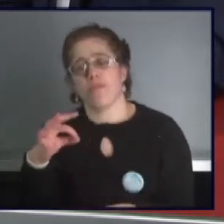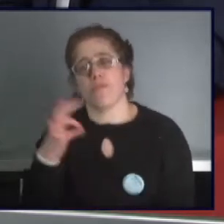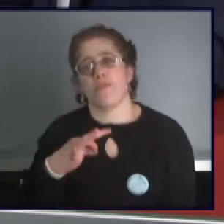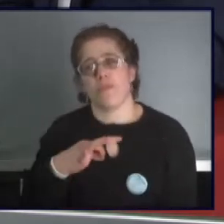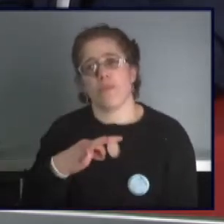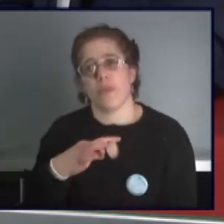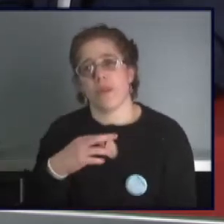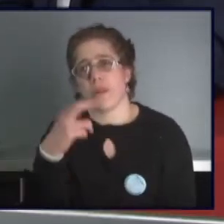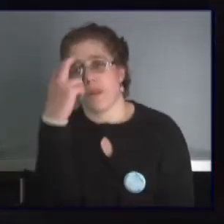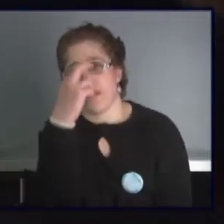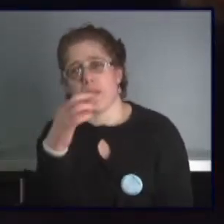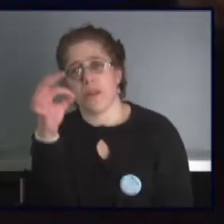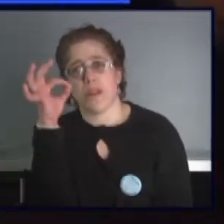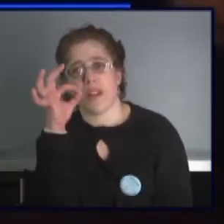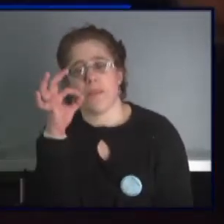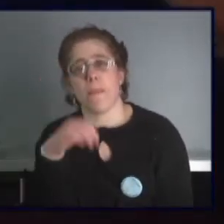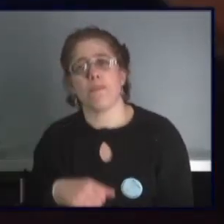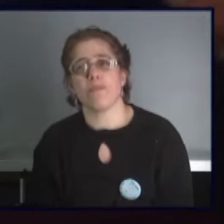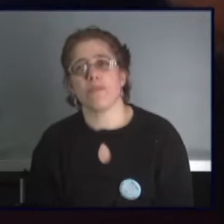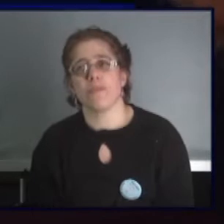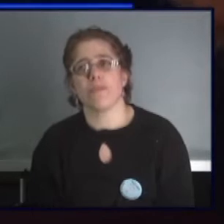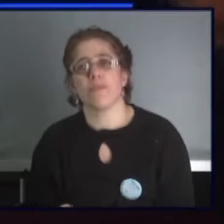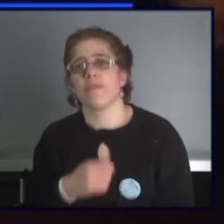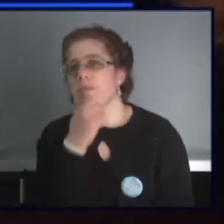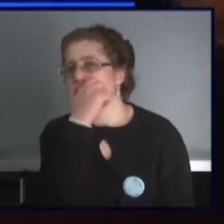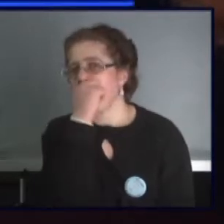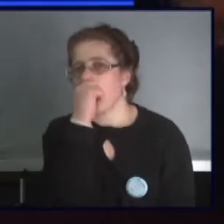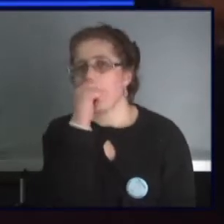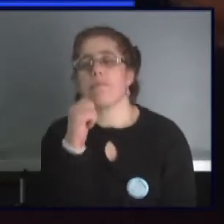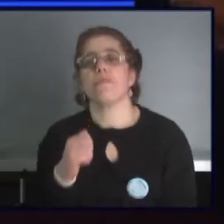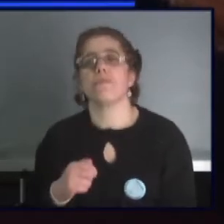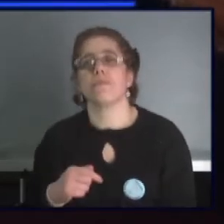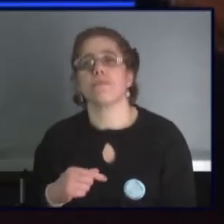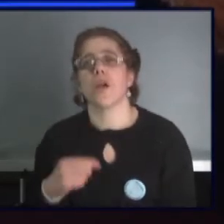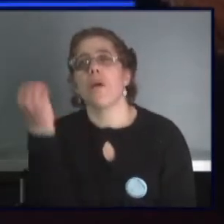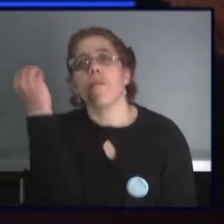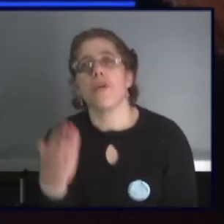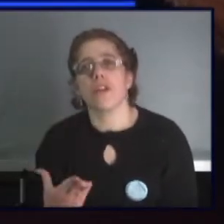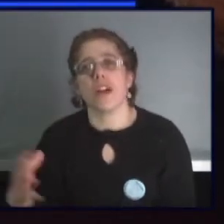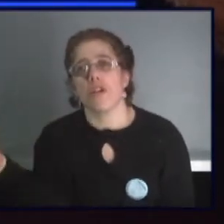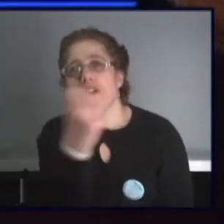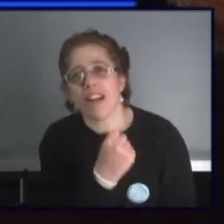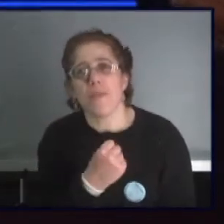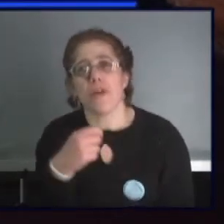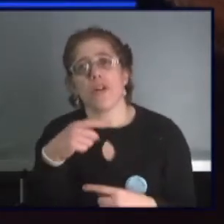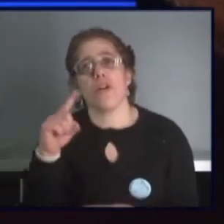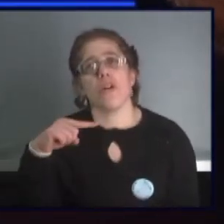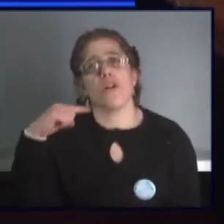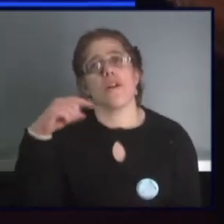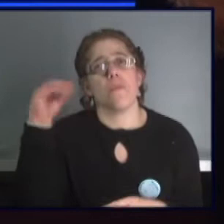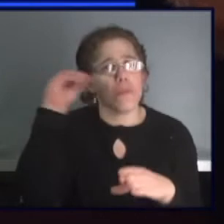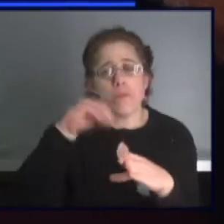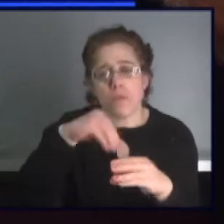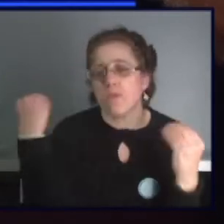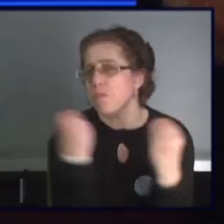sorpresa para propios y ajenos digamos porque porque logramos millón trescientos mil votos en todo el país